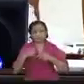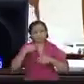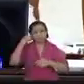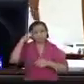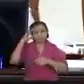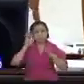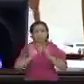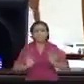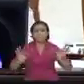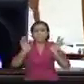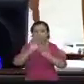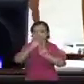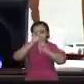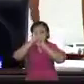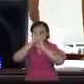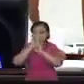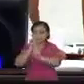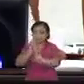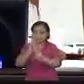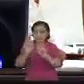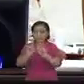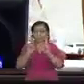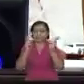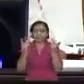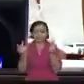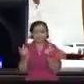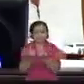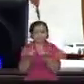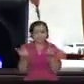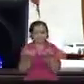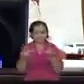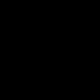Entonces yo creo que es importante respetar al pueblo de Nicaragua.